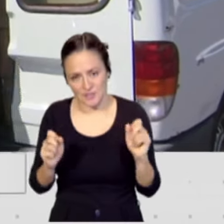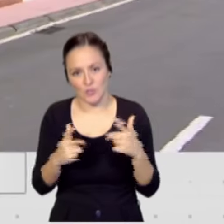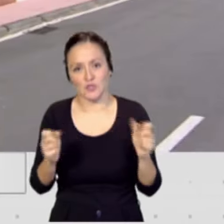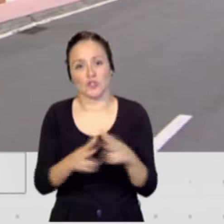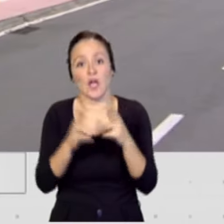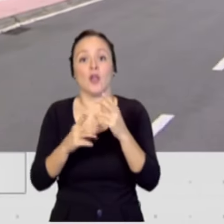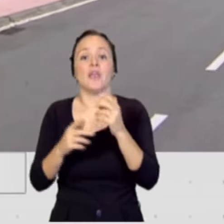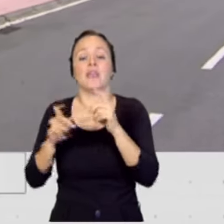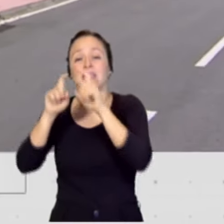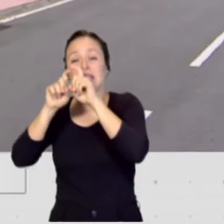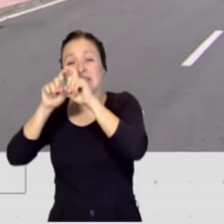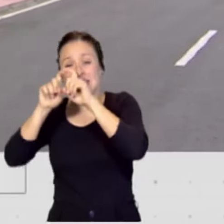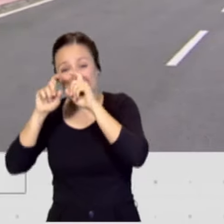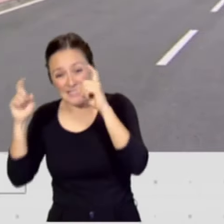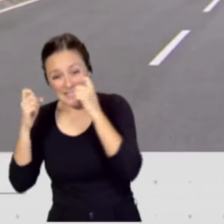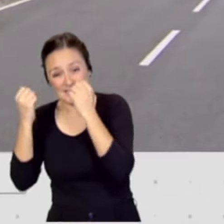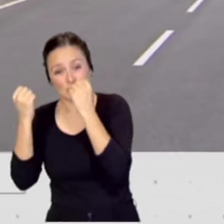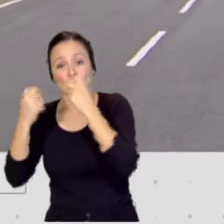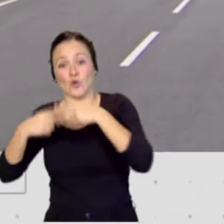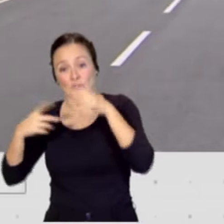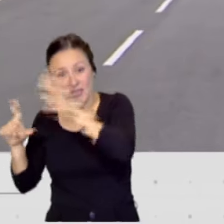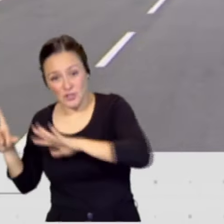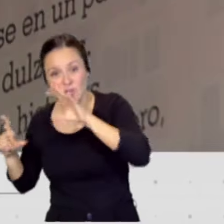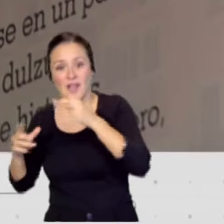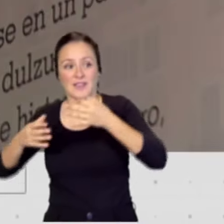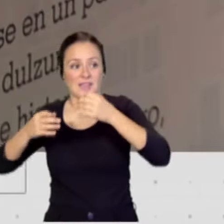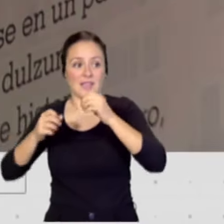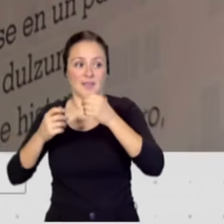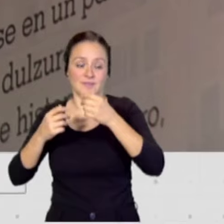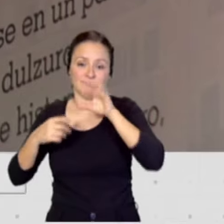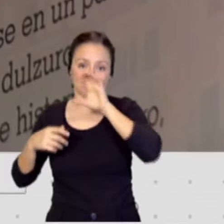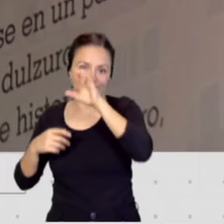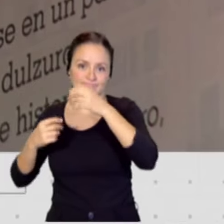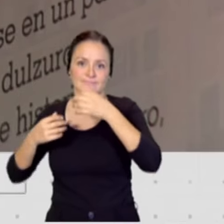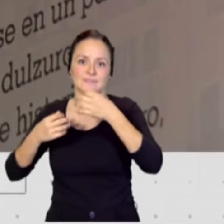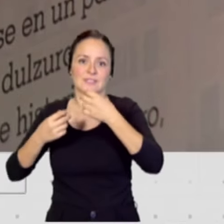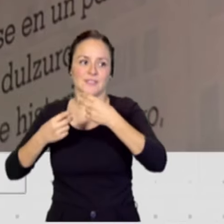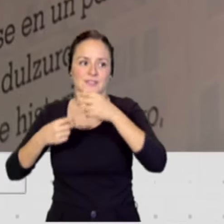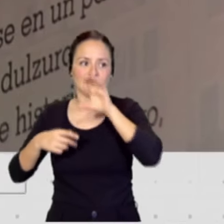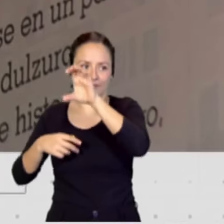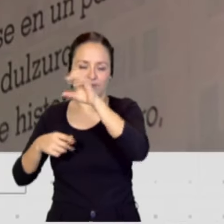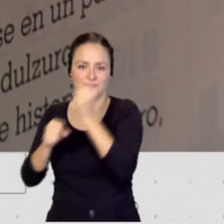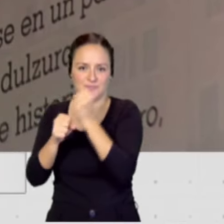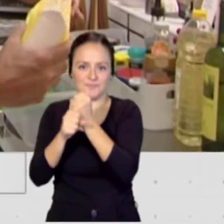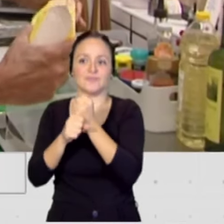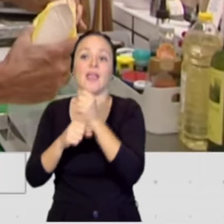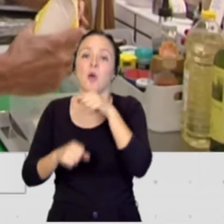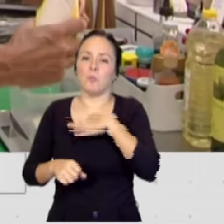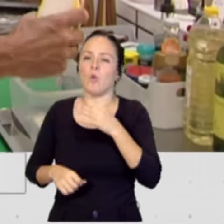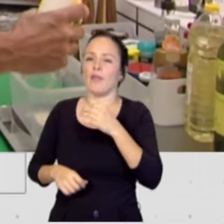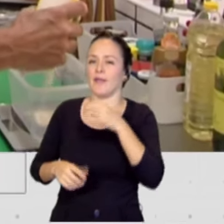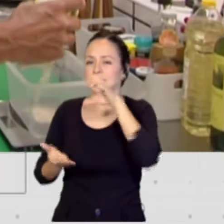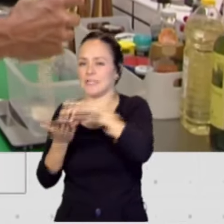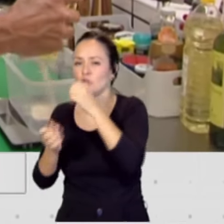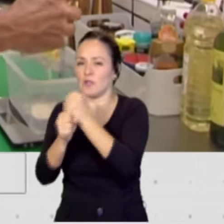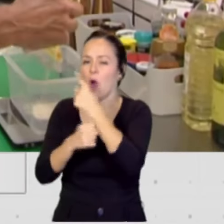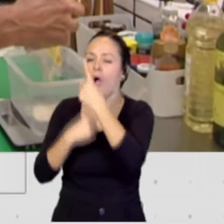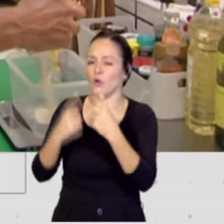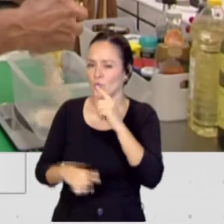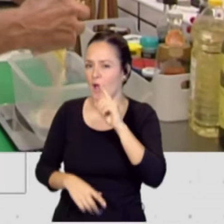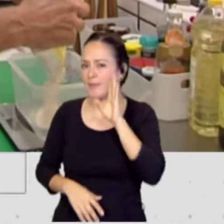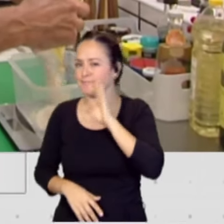de asur social que nos proporcionan indicios en que en una actividad laboral pueda haber irregularidades y una última cuestión esas